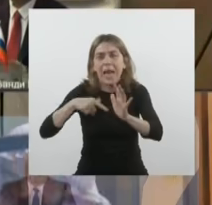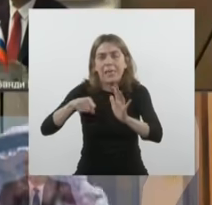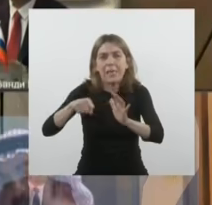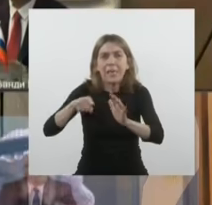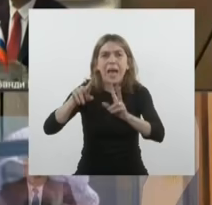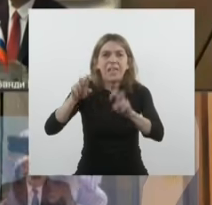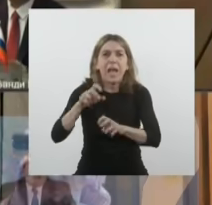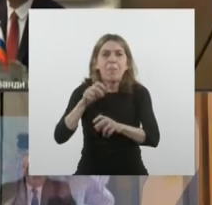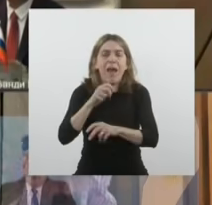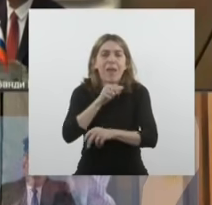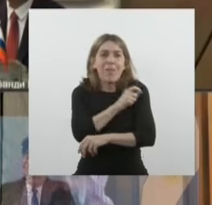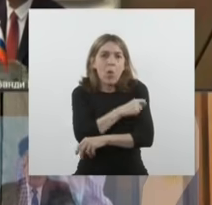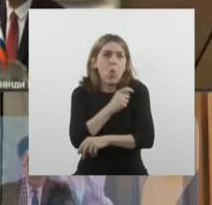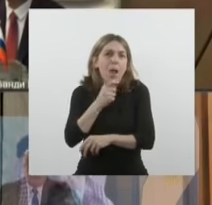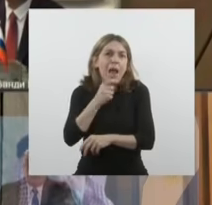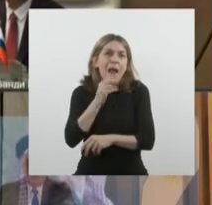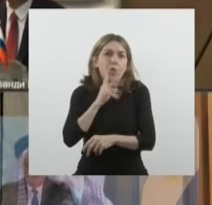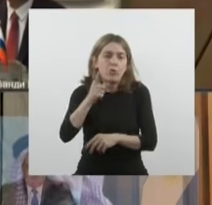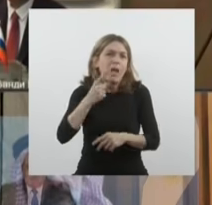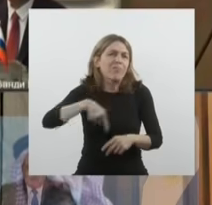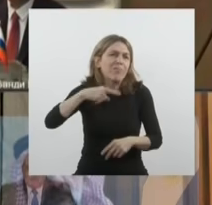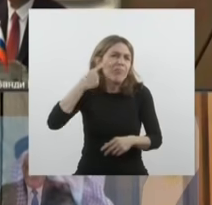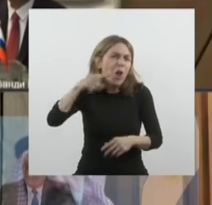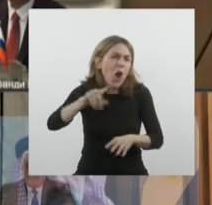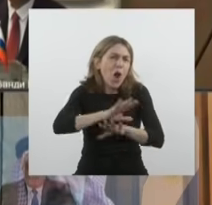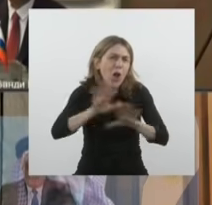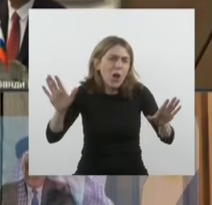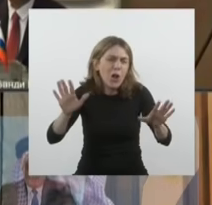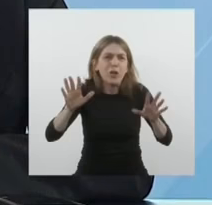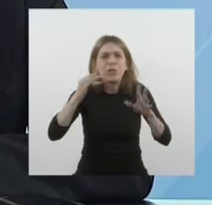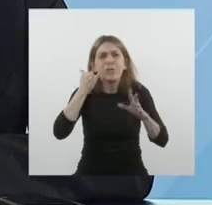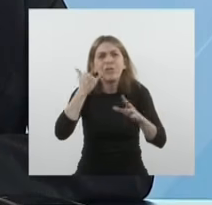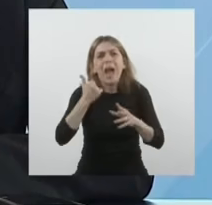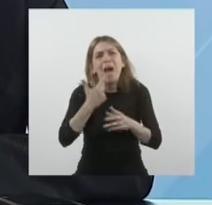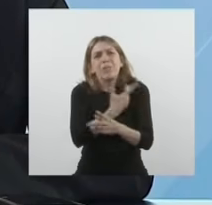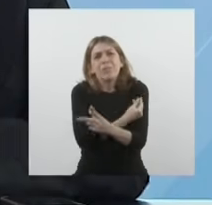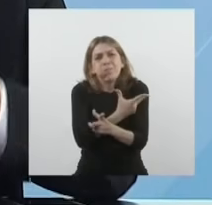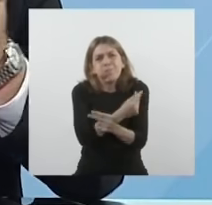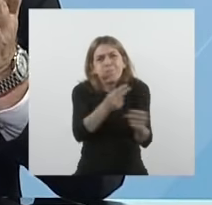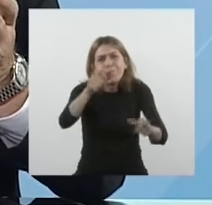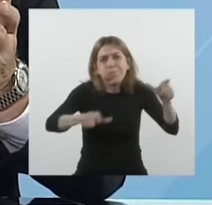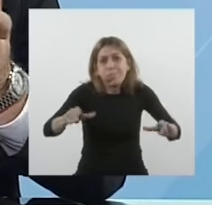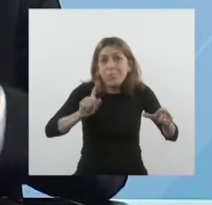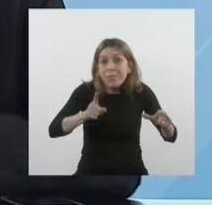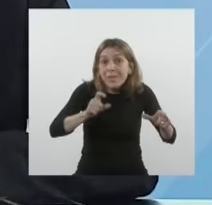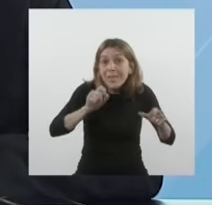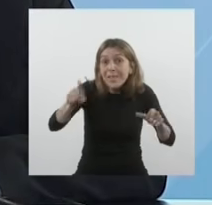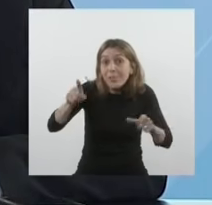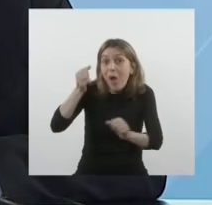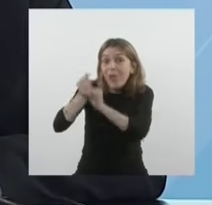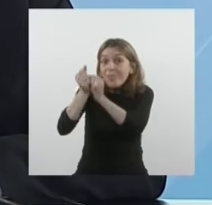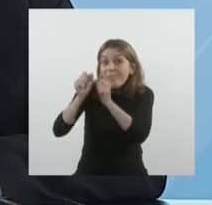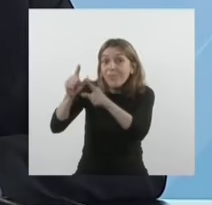que hemos alcanzado vacunando a nuestra gente con la vacuna salida del